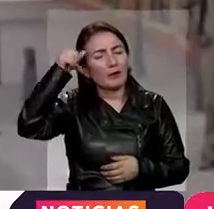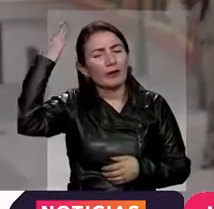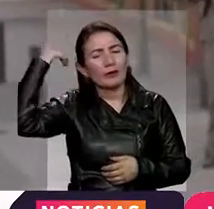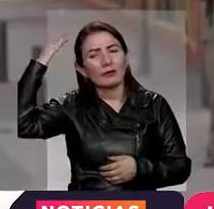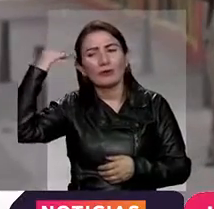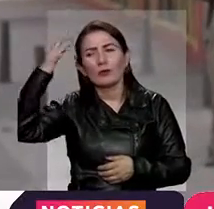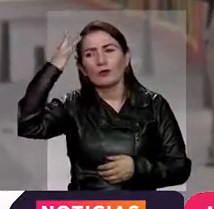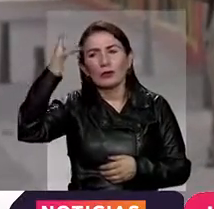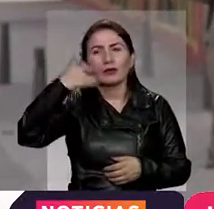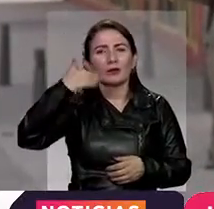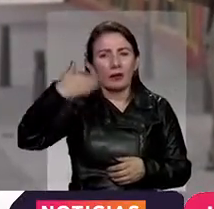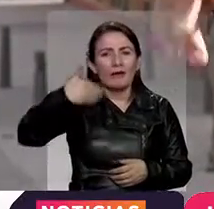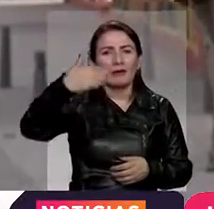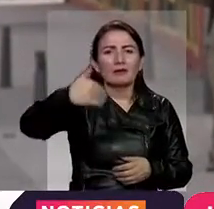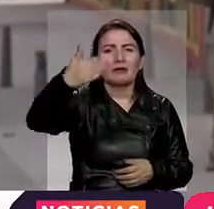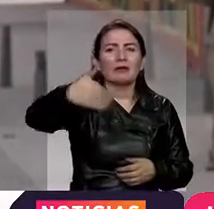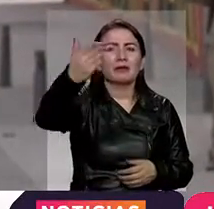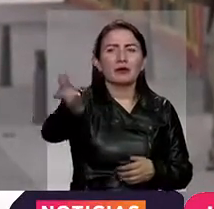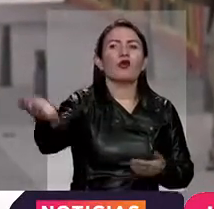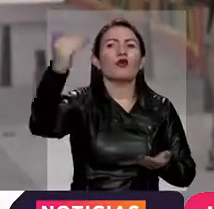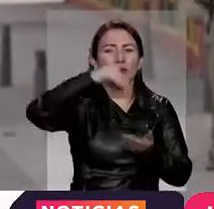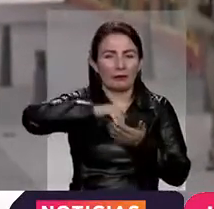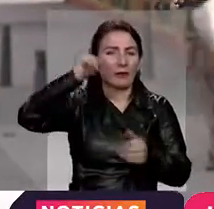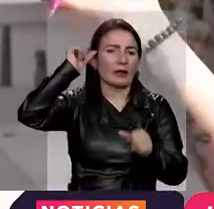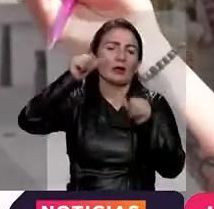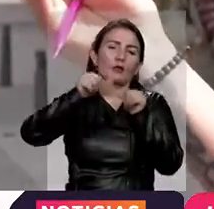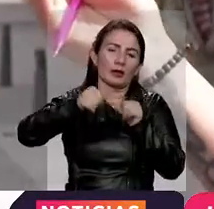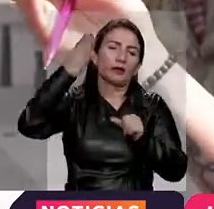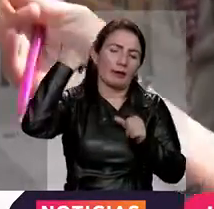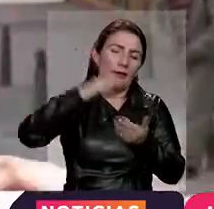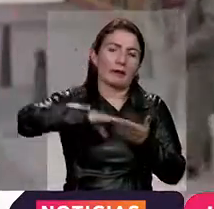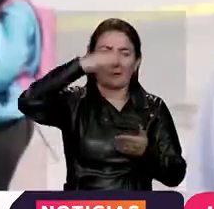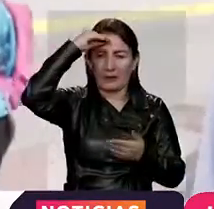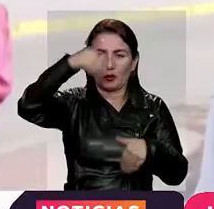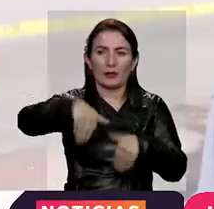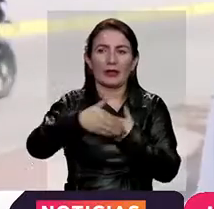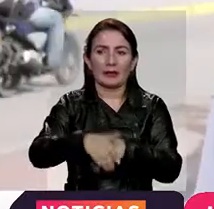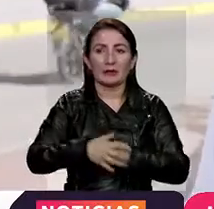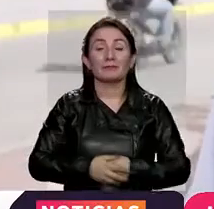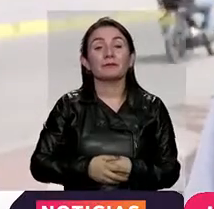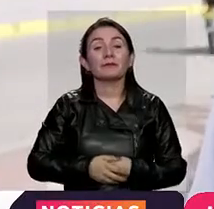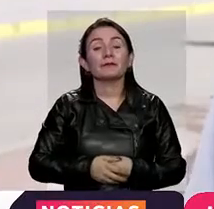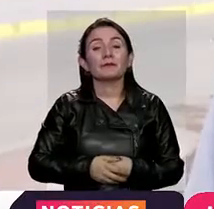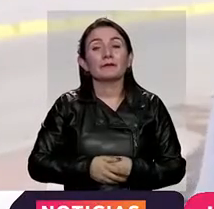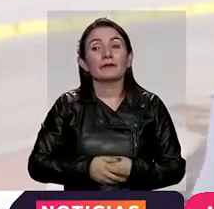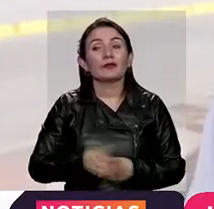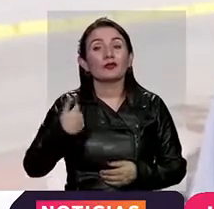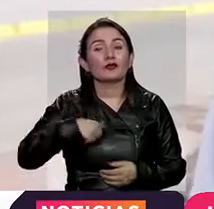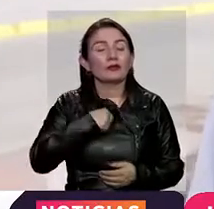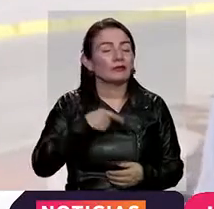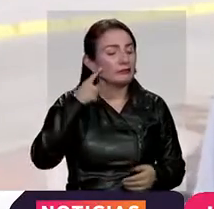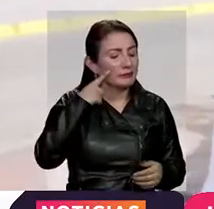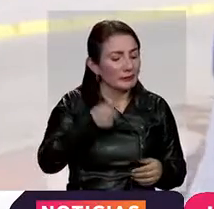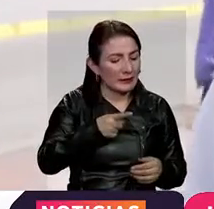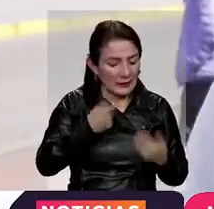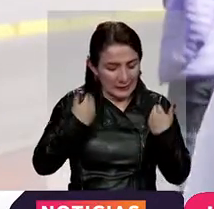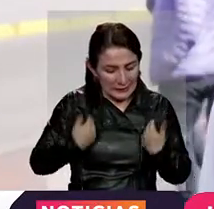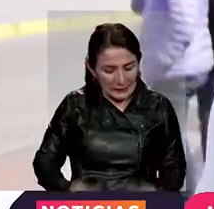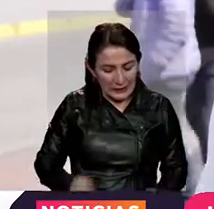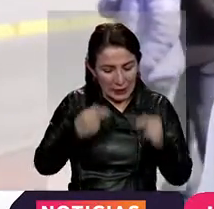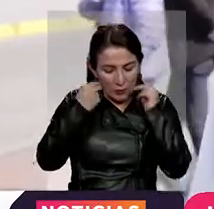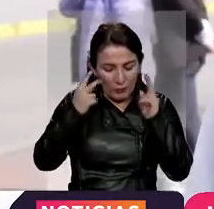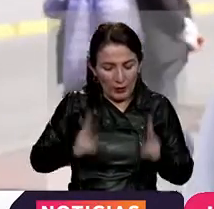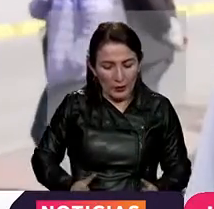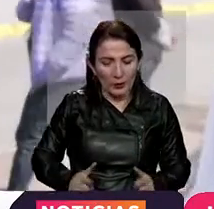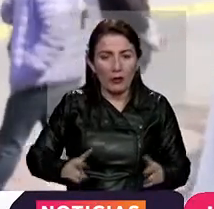ir avanzando y volver a recordar lo que uno había perdido en la calle, ¿no? Buscando validar ese ser humano habitante